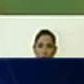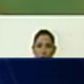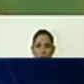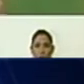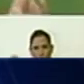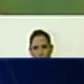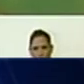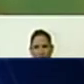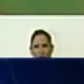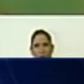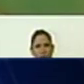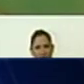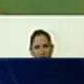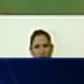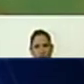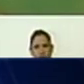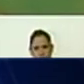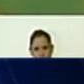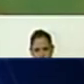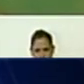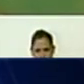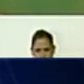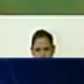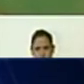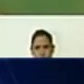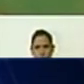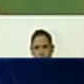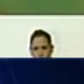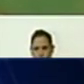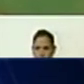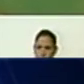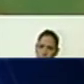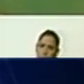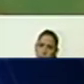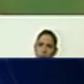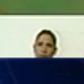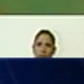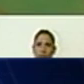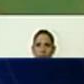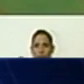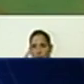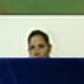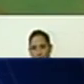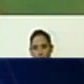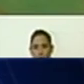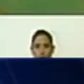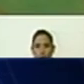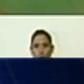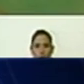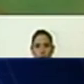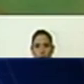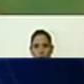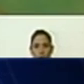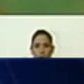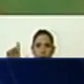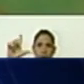del imperio que venía conformándose ya por aquellos años al norte de nuestro continente.